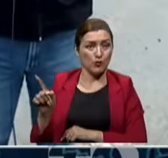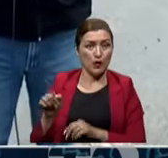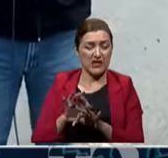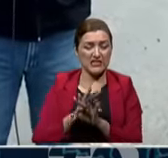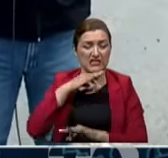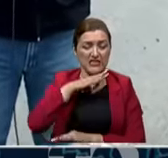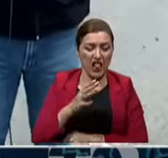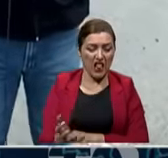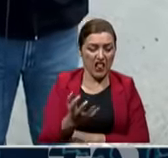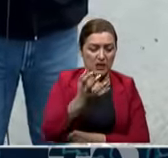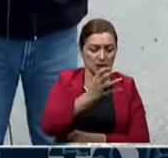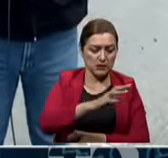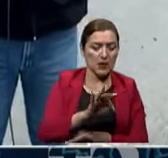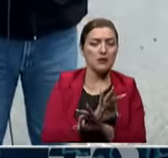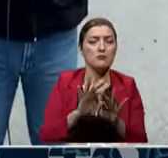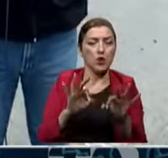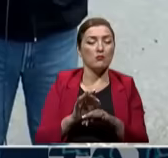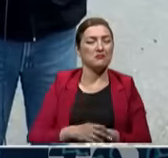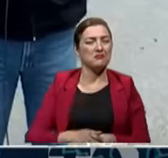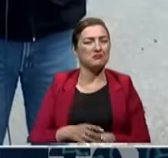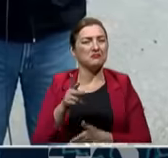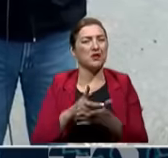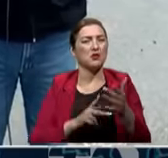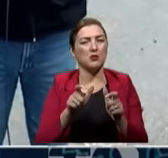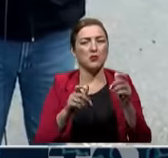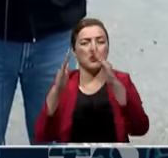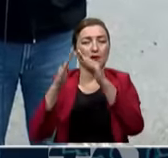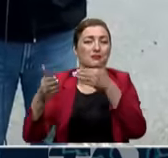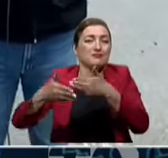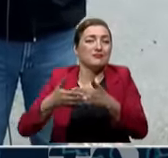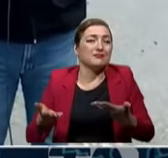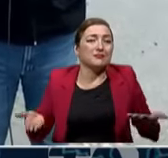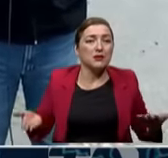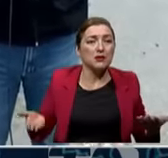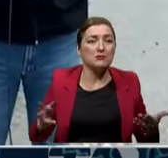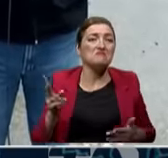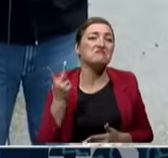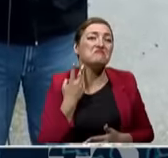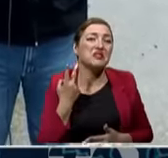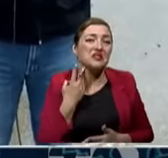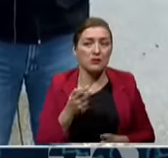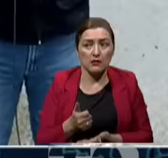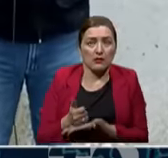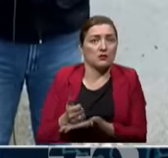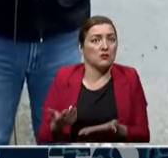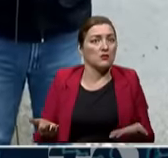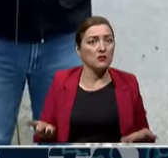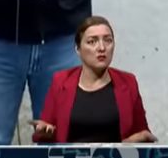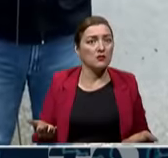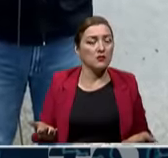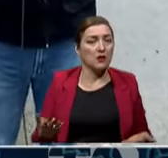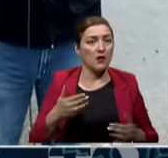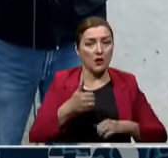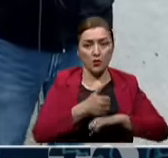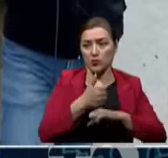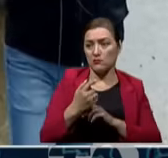la tierra y demás. Sin embargo, ¿qué pasó con los vecinos? Quisiéramos saber qué pasó con los afectados, si de alguna manera existió algún